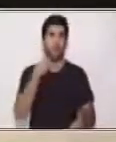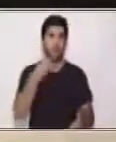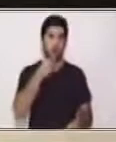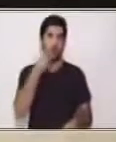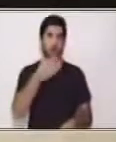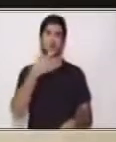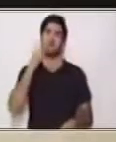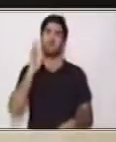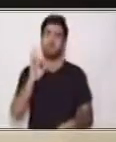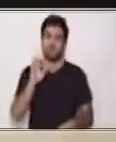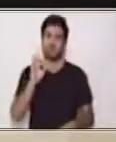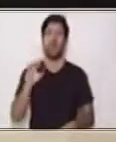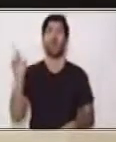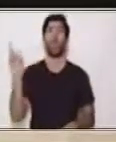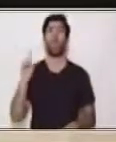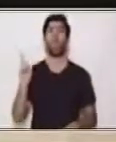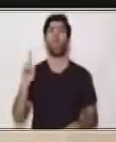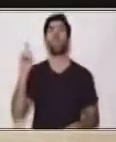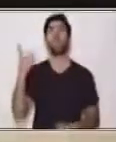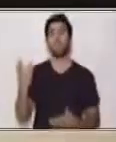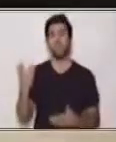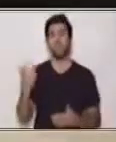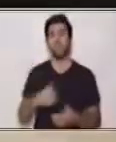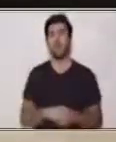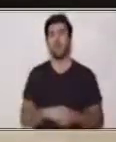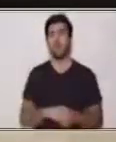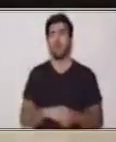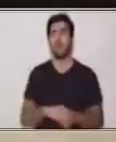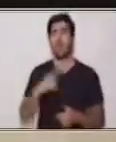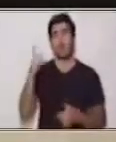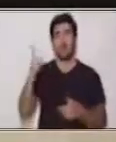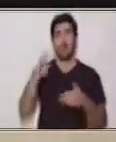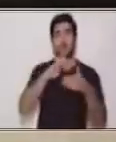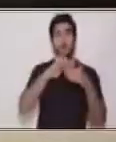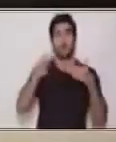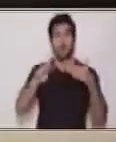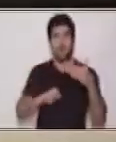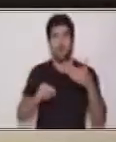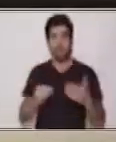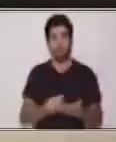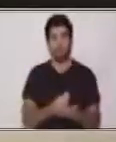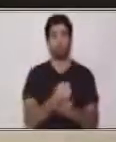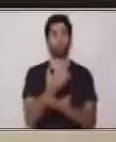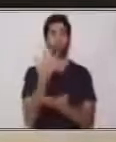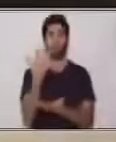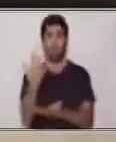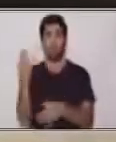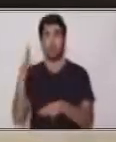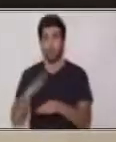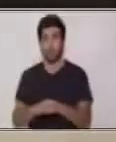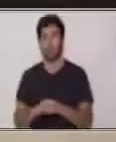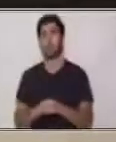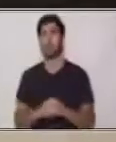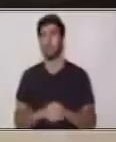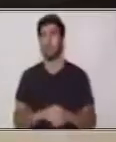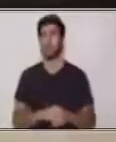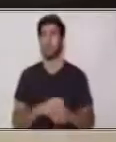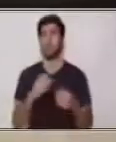mayor producción se da en el departamento de Petén. Fíjate, compré también